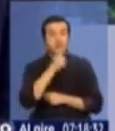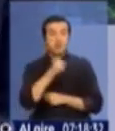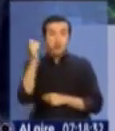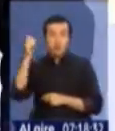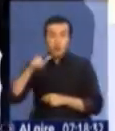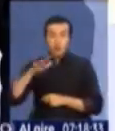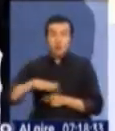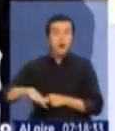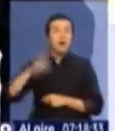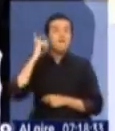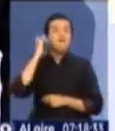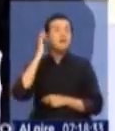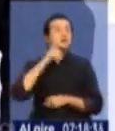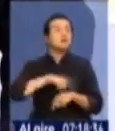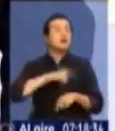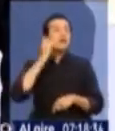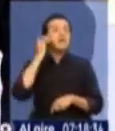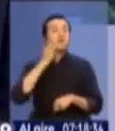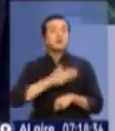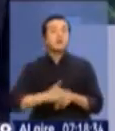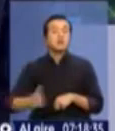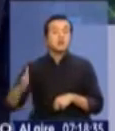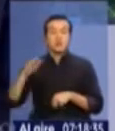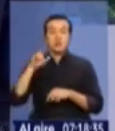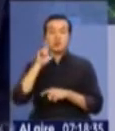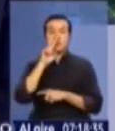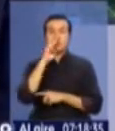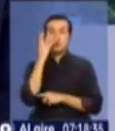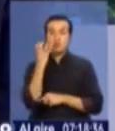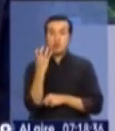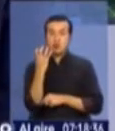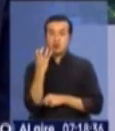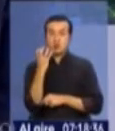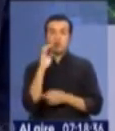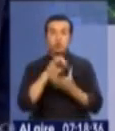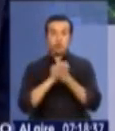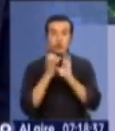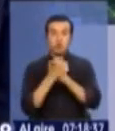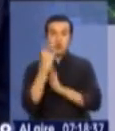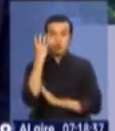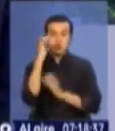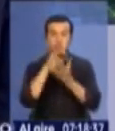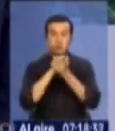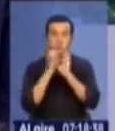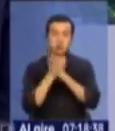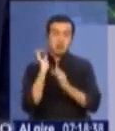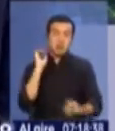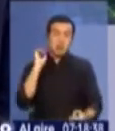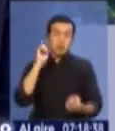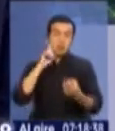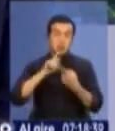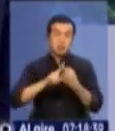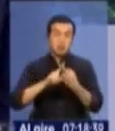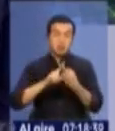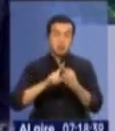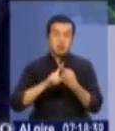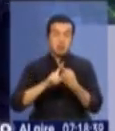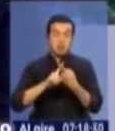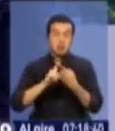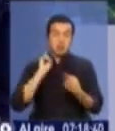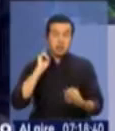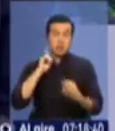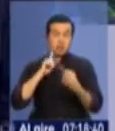de qué fecha que la fecha es del 14 de noviembre hasta hasta el final